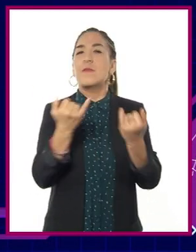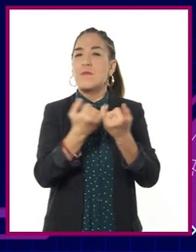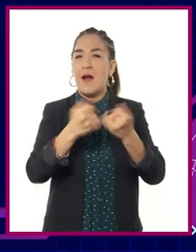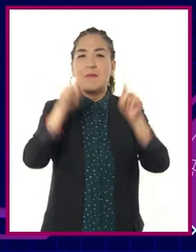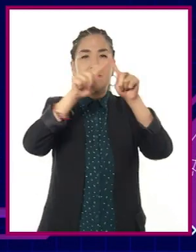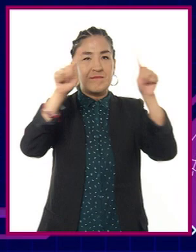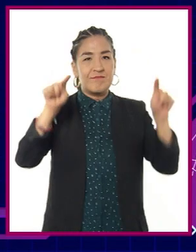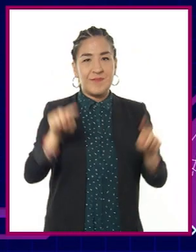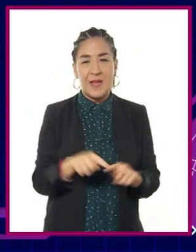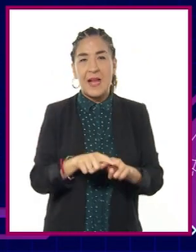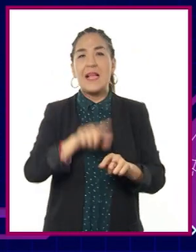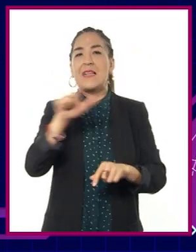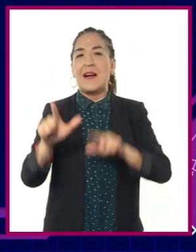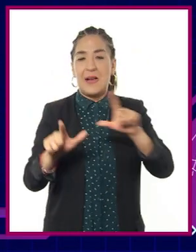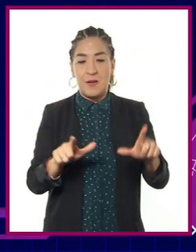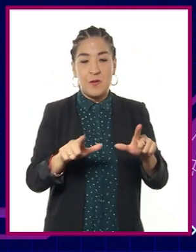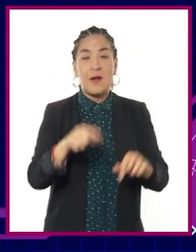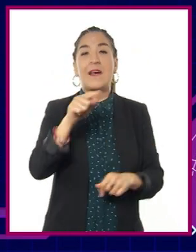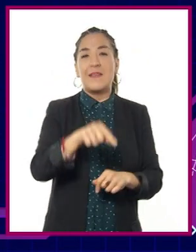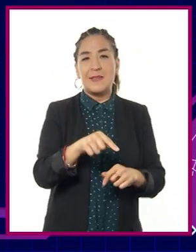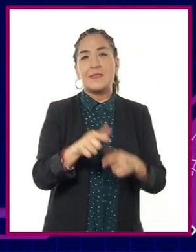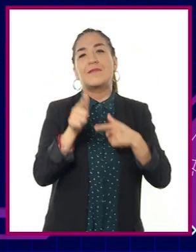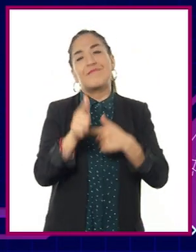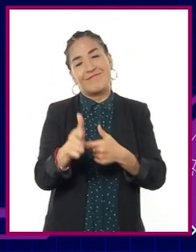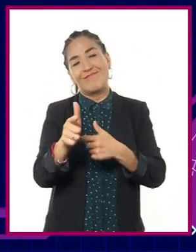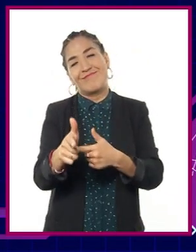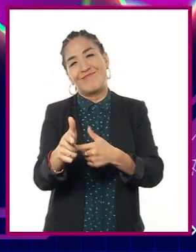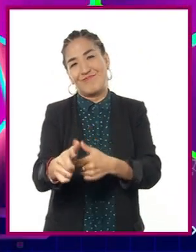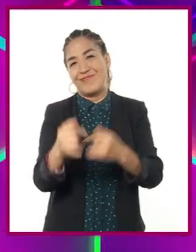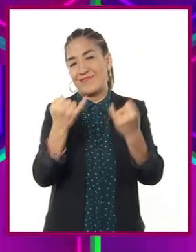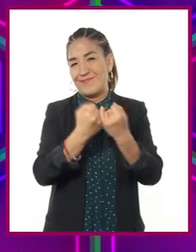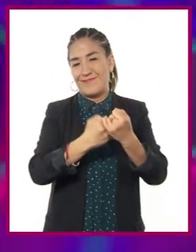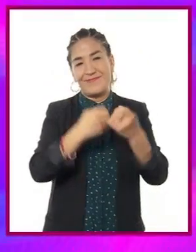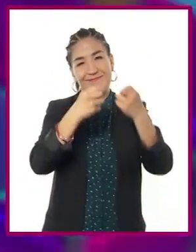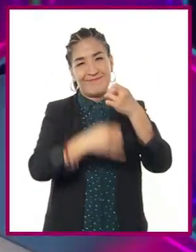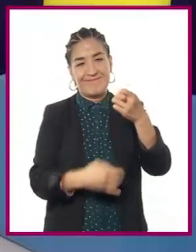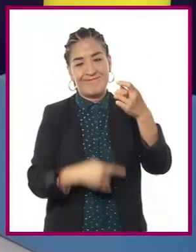Dodecágono, 12 lados y así sucesivamente.